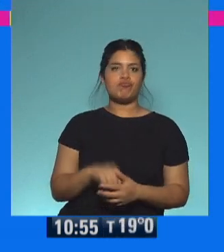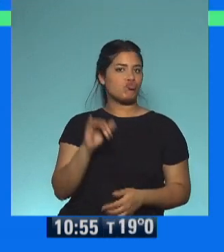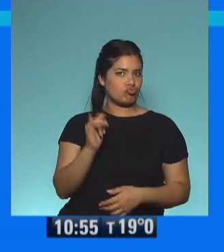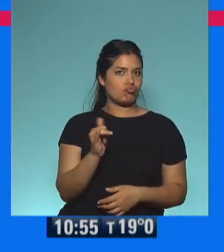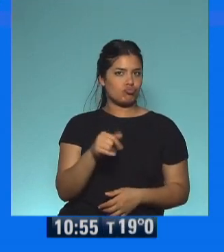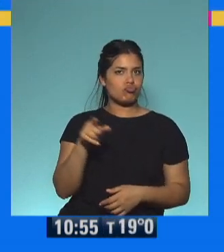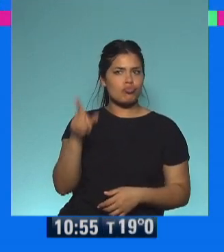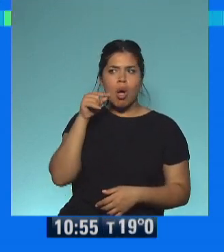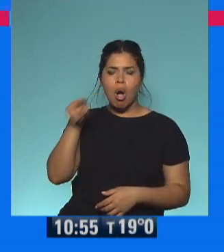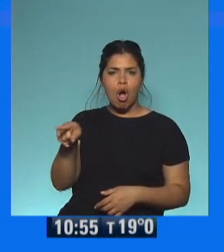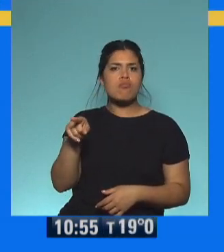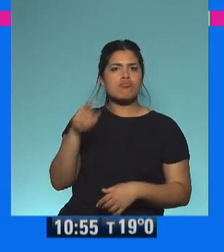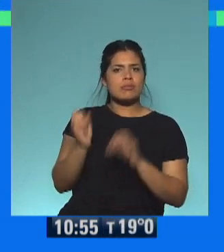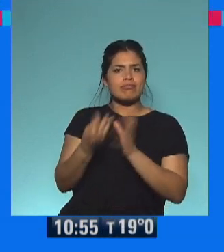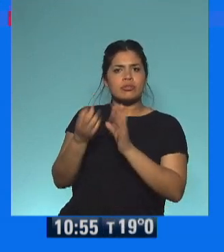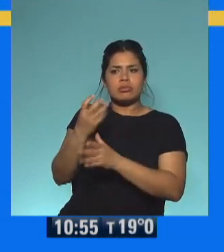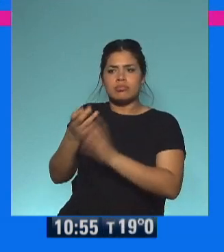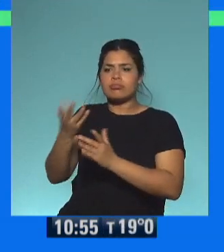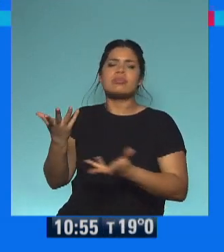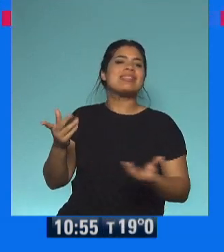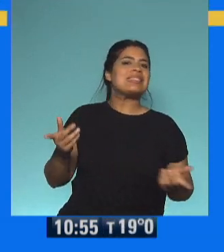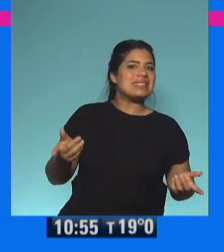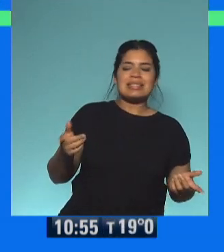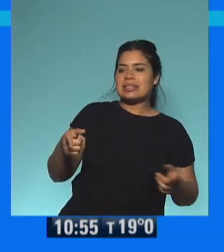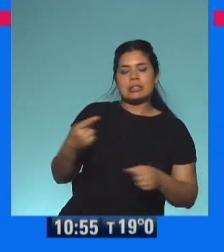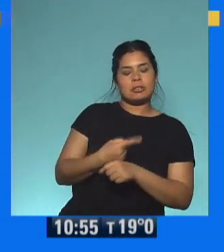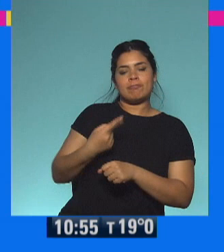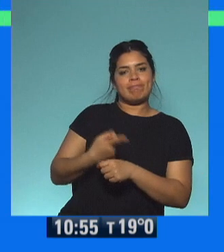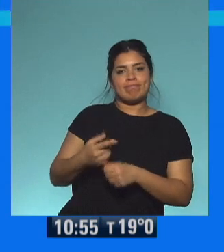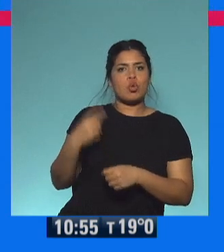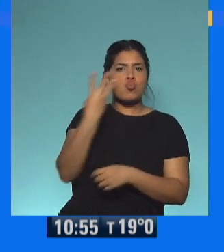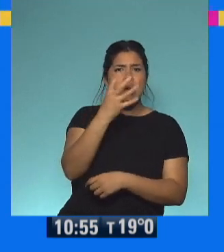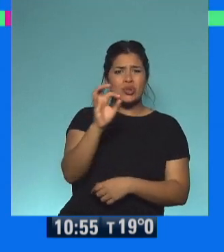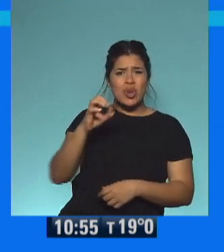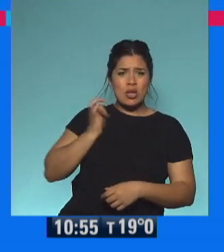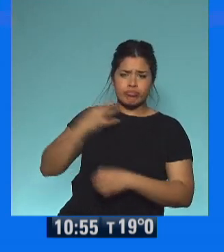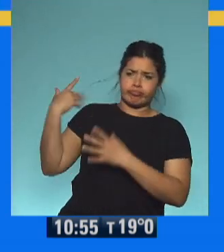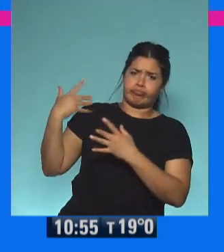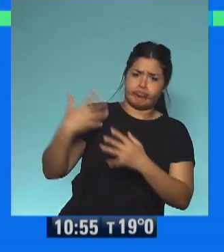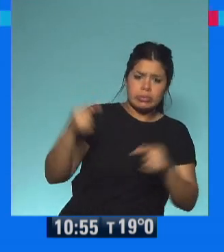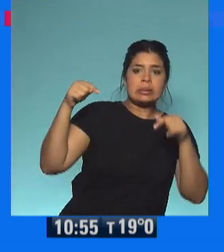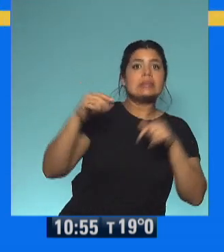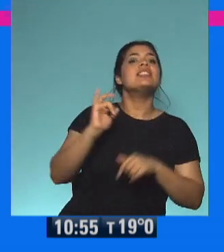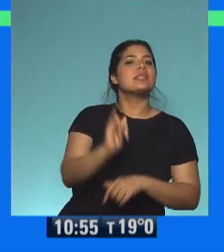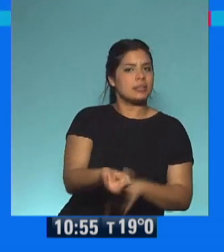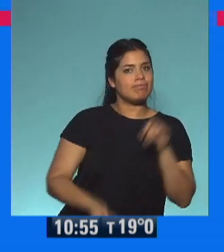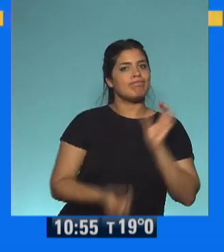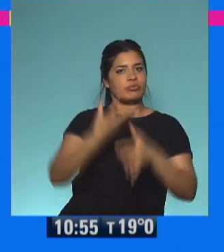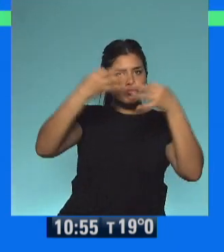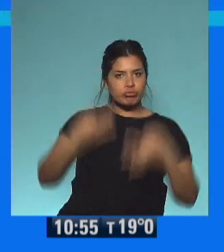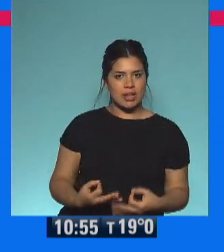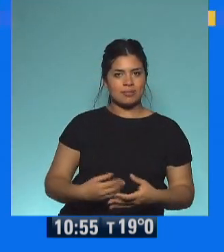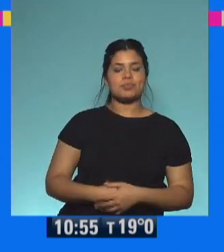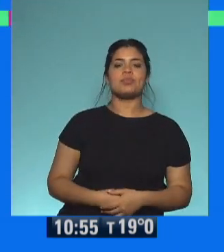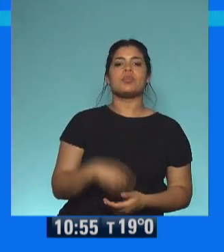inventó, diseñó, y no le funcionó en ese momento. Tuvieron que pasar 400 años para que alguien invente algo para volar. Hay que seguir intentando.